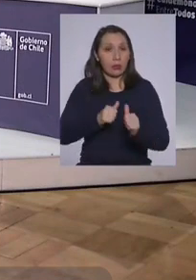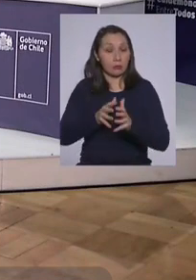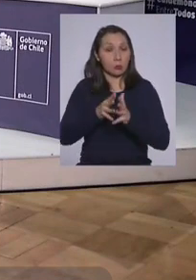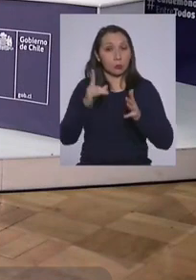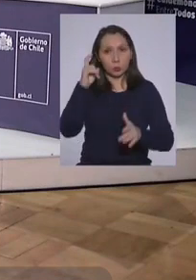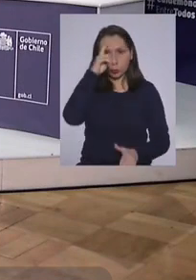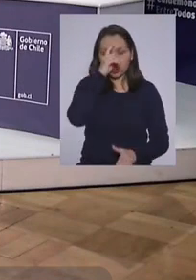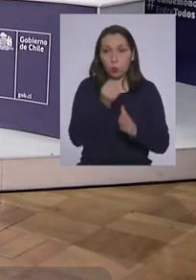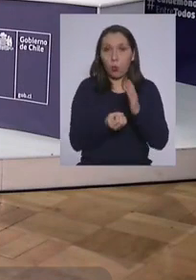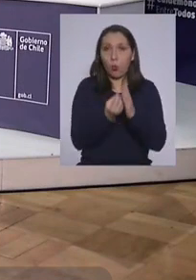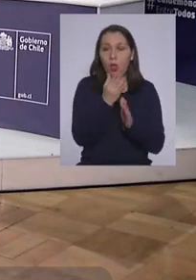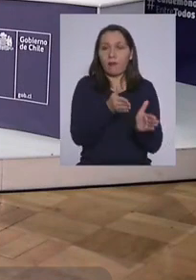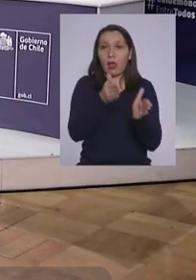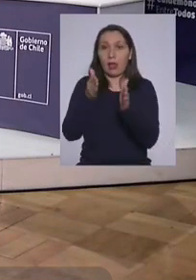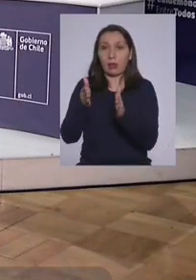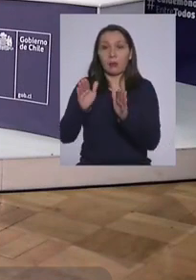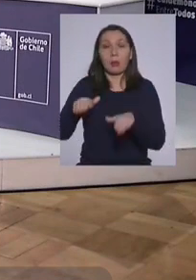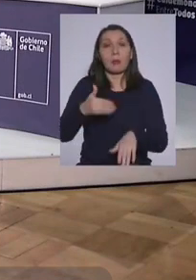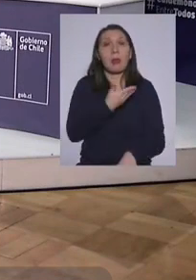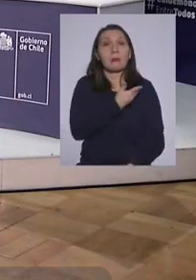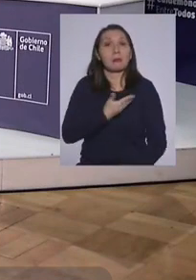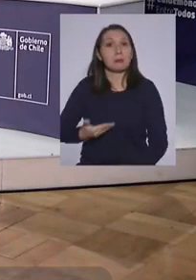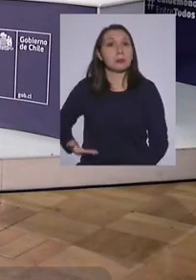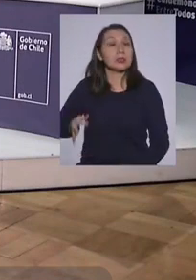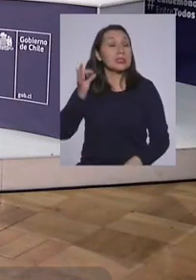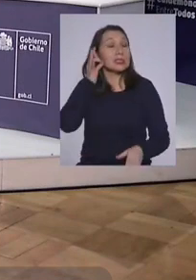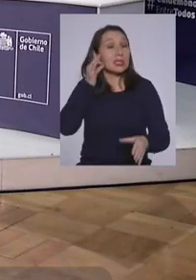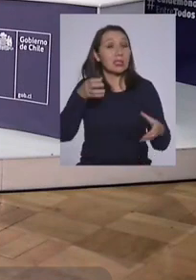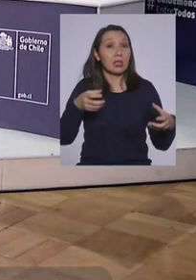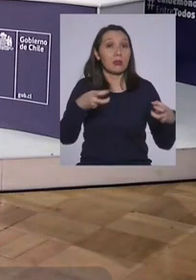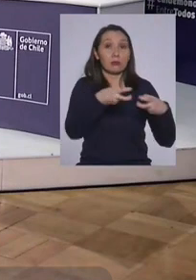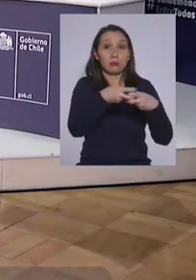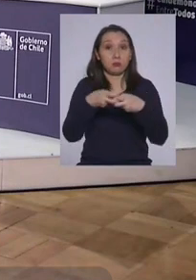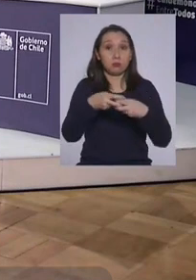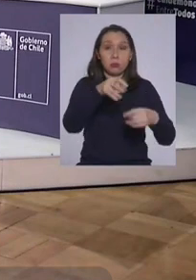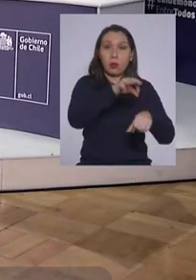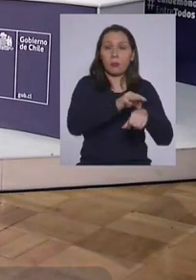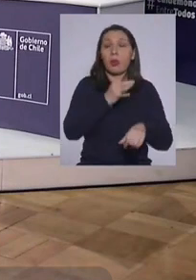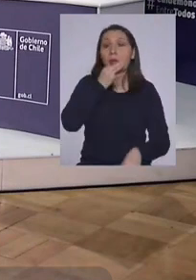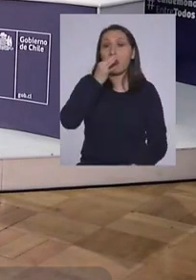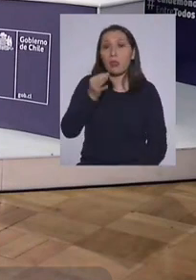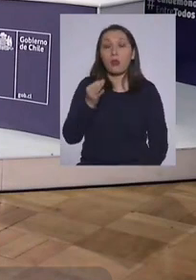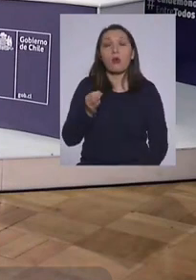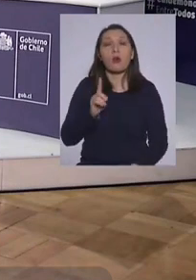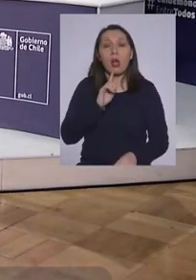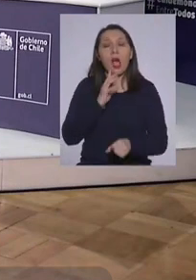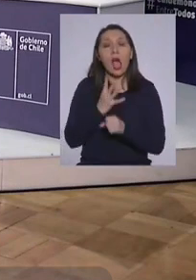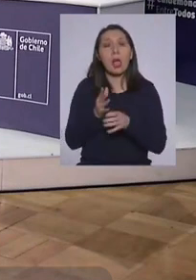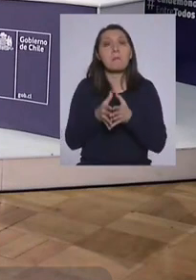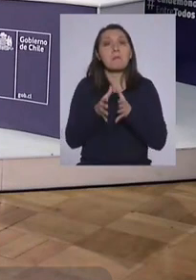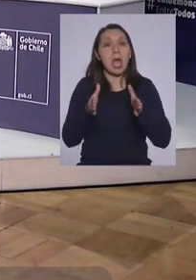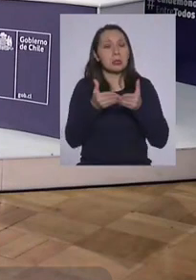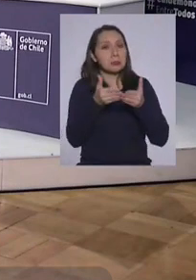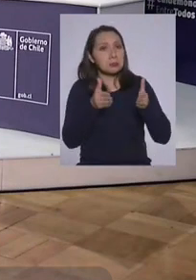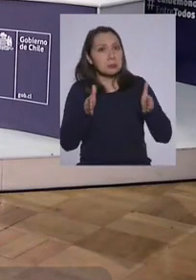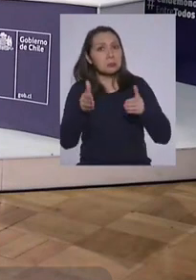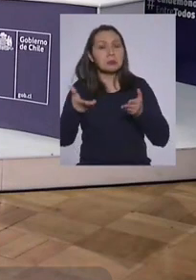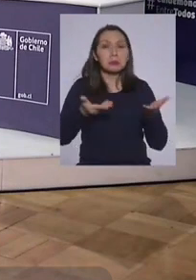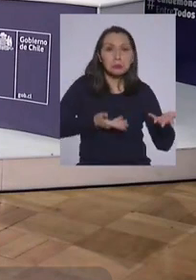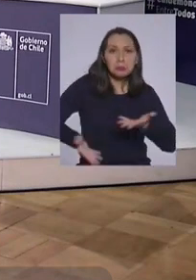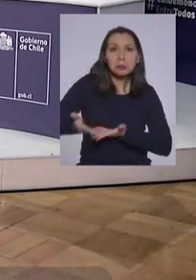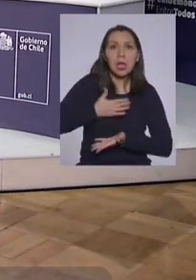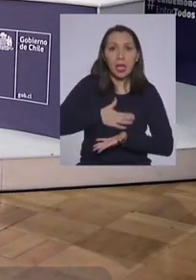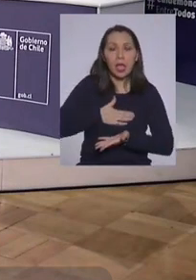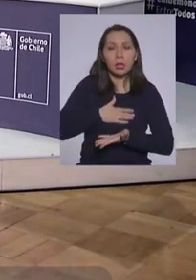bastante complejo, una nueva etapa. La propia presidenta del Colegio Médico, Isquia Siches, ha señalado que han tenido más apertura, ánimos de